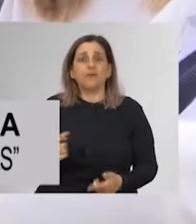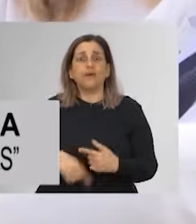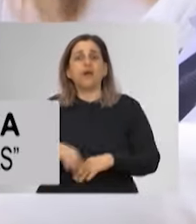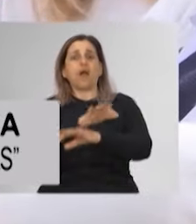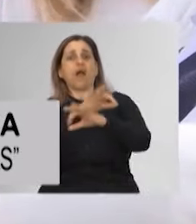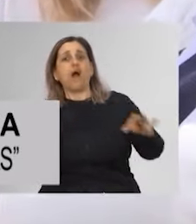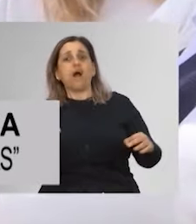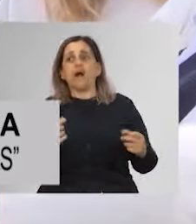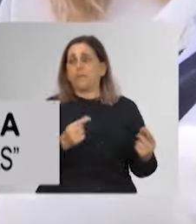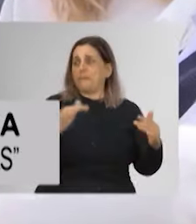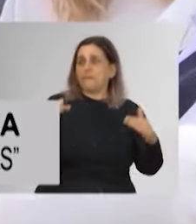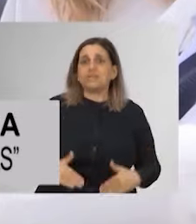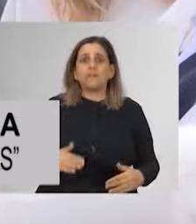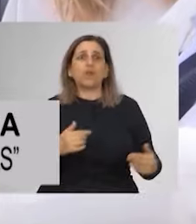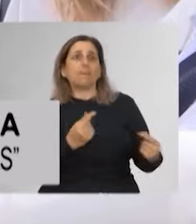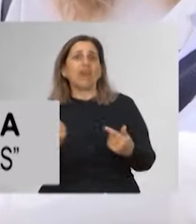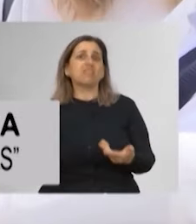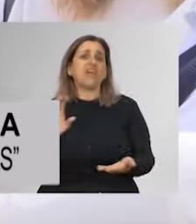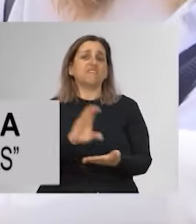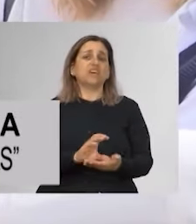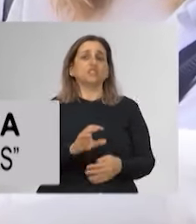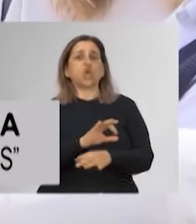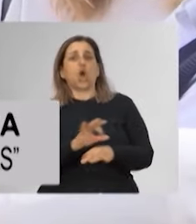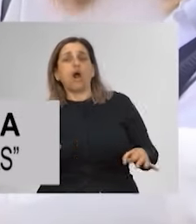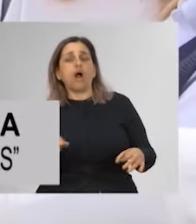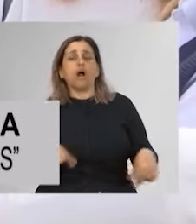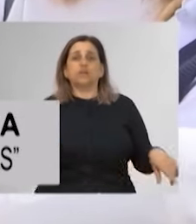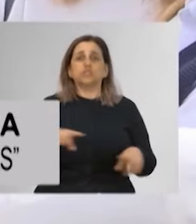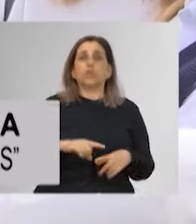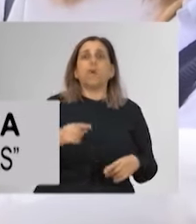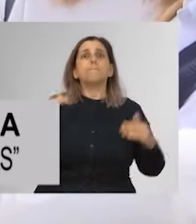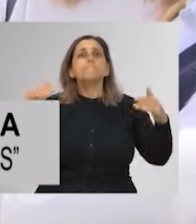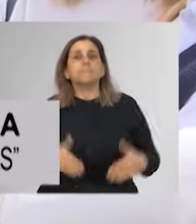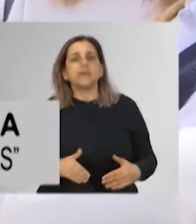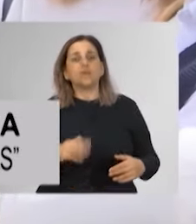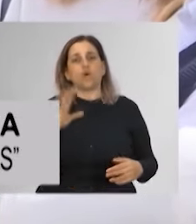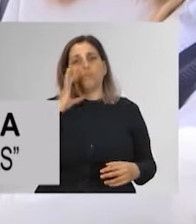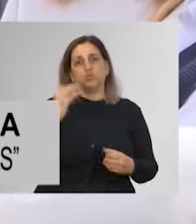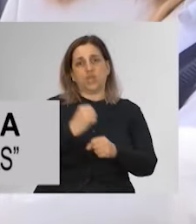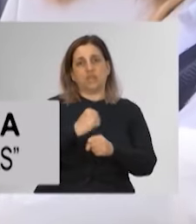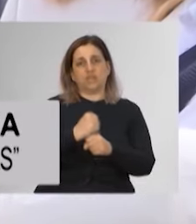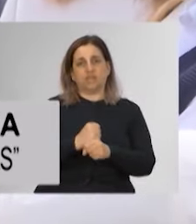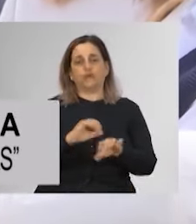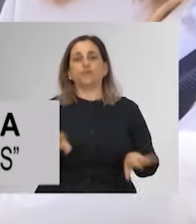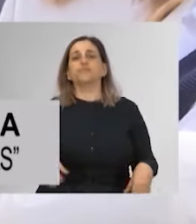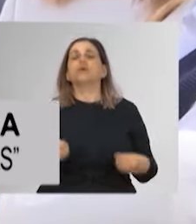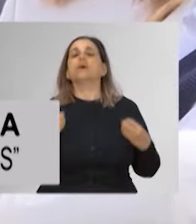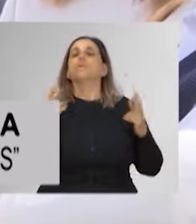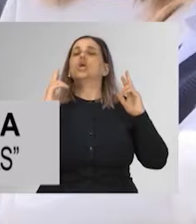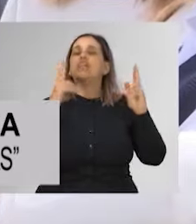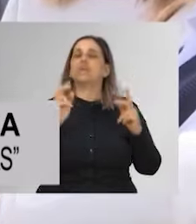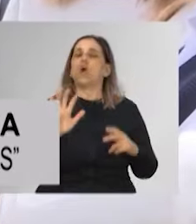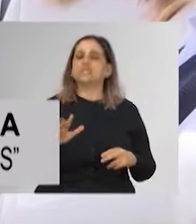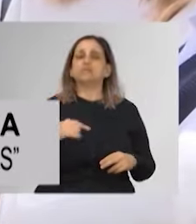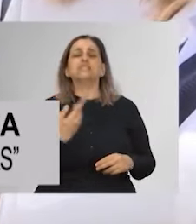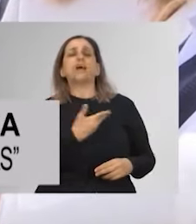significa menos dinero, menos inversión son menos fuente de trabajo. ¿Por qué es que yo hablo de este tema? Porque